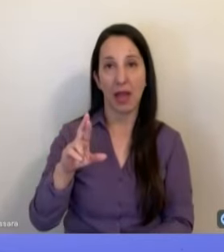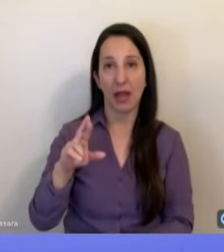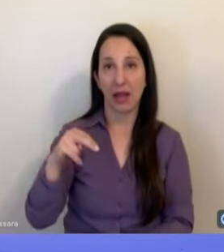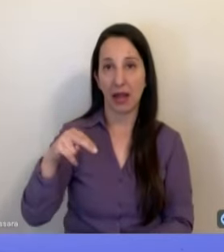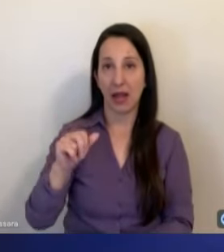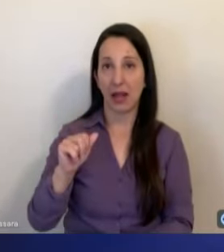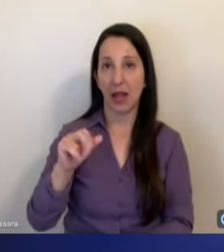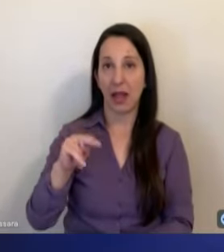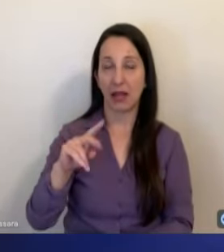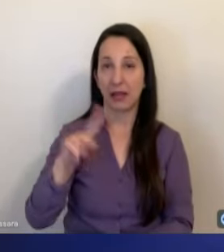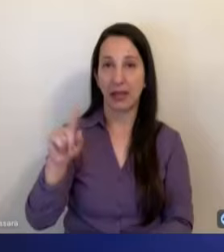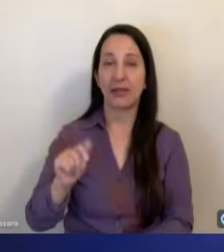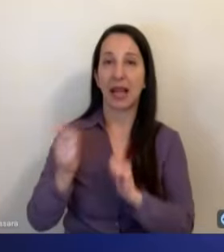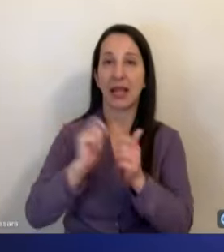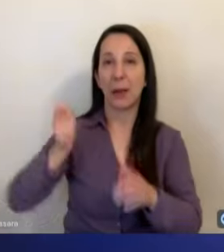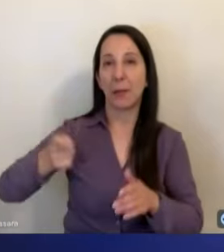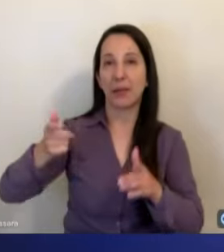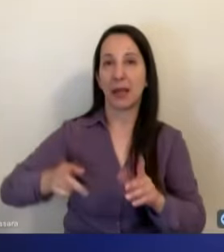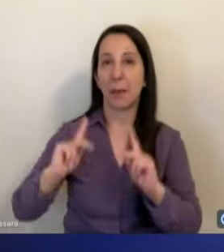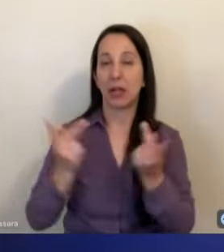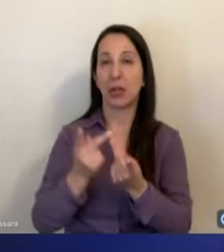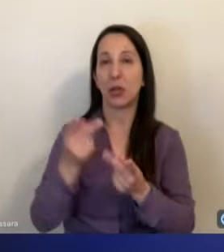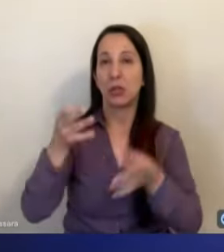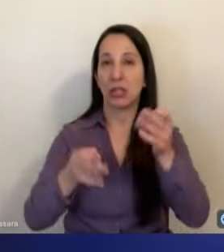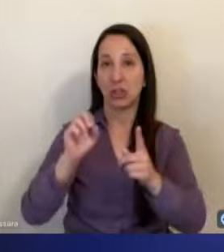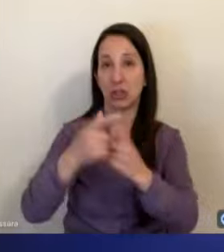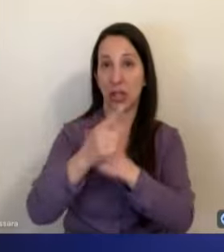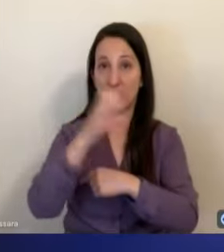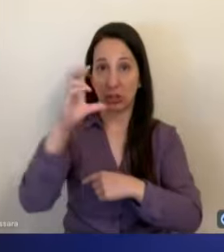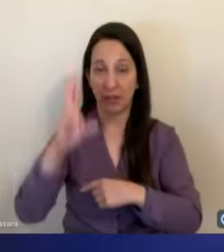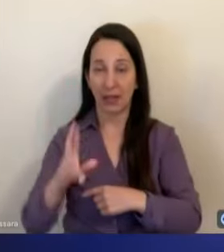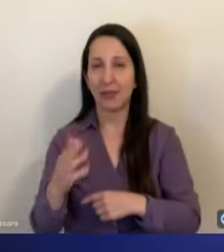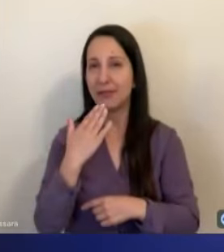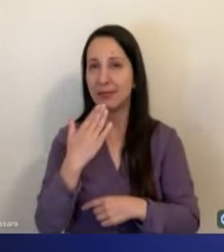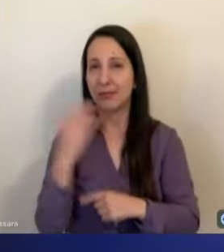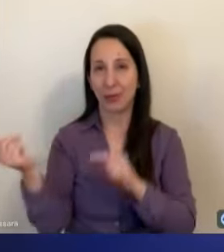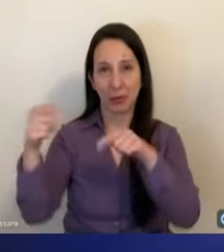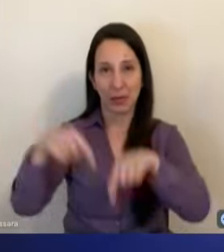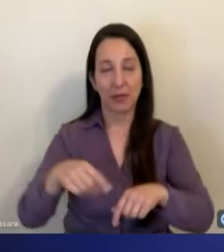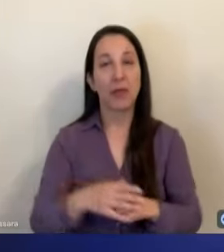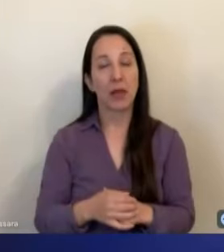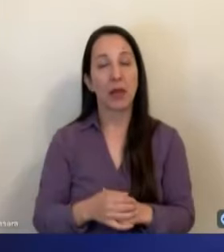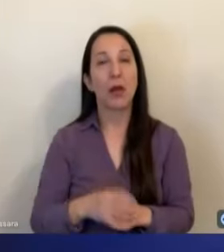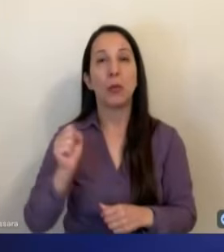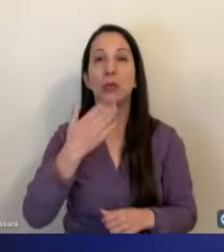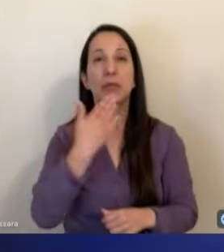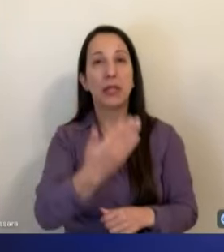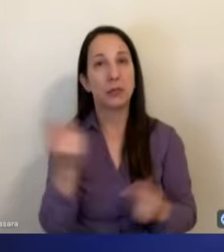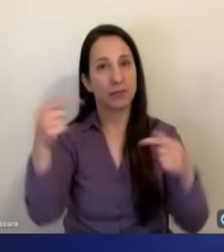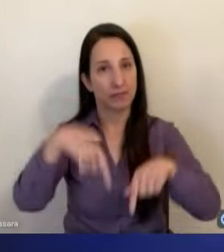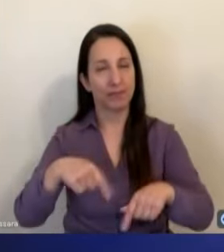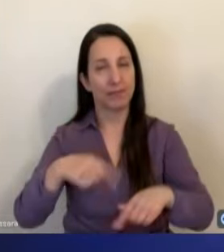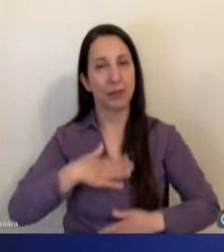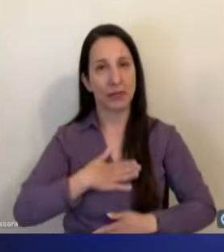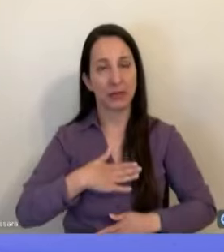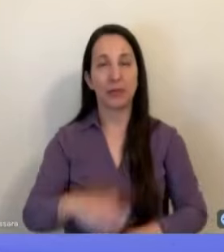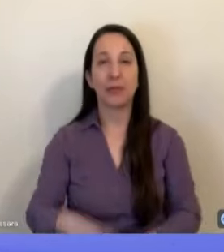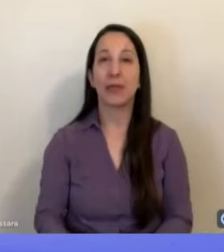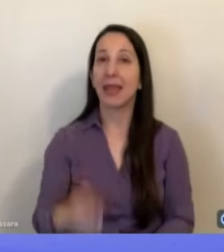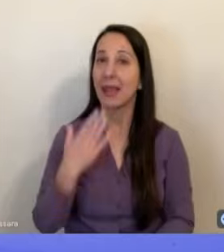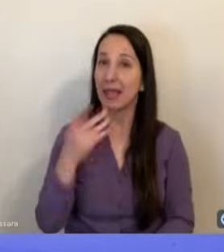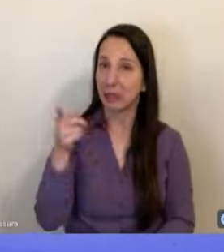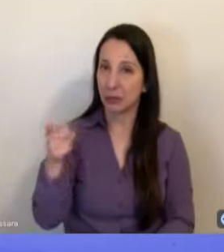Justicia Social Costarricense. Ahora sí, buenas tardes, don Walter, gracias por acompañarnos. Muy buenas tardes, muchísimas gracias por estar aquí, un placer. No, gracias a usted, don